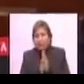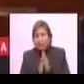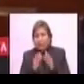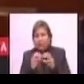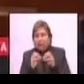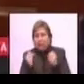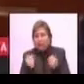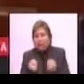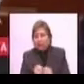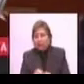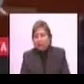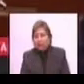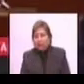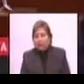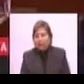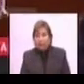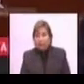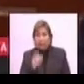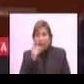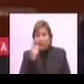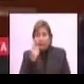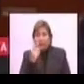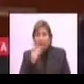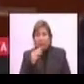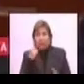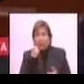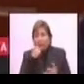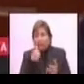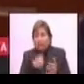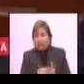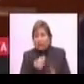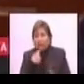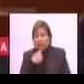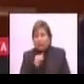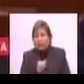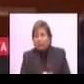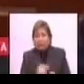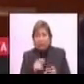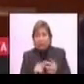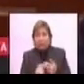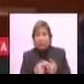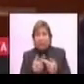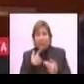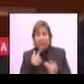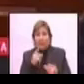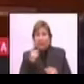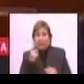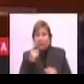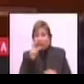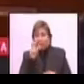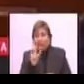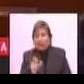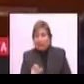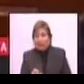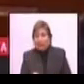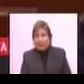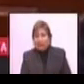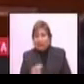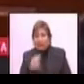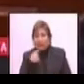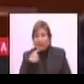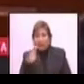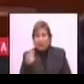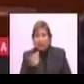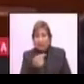esta sesión. El primer oficio, presidente, en el que comienzan hablando en la primera persona del plural, diciendo que